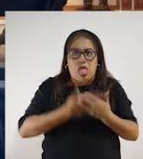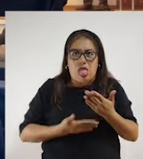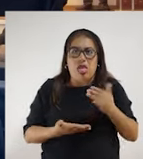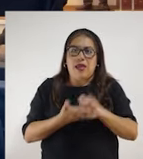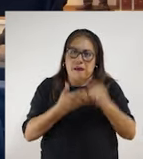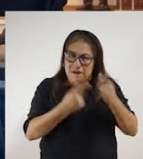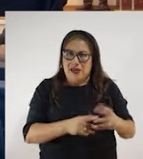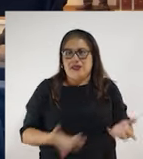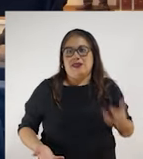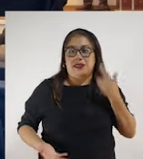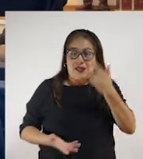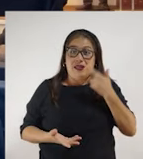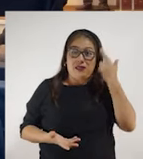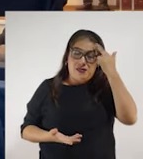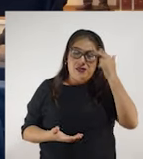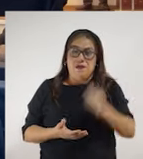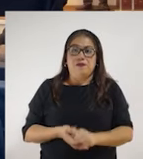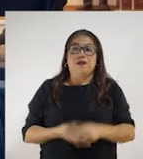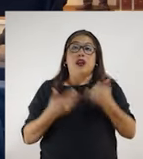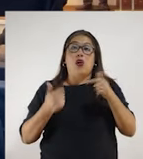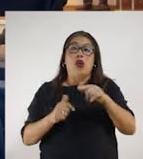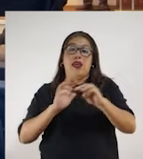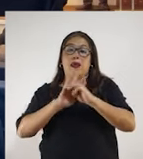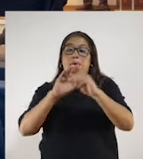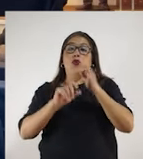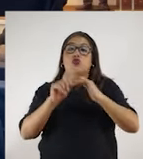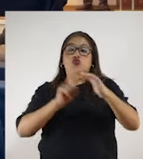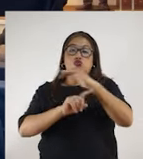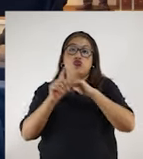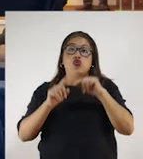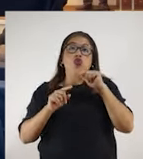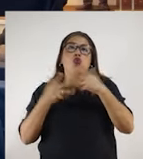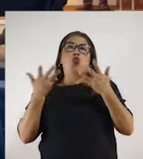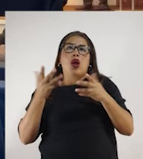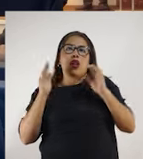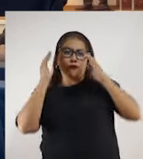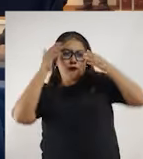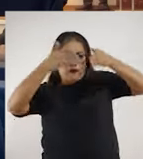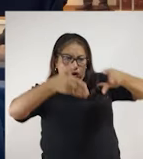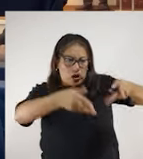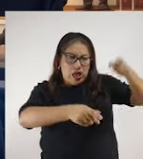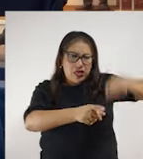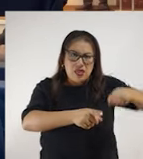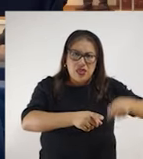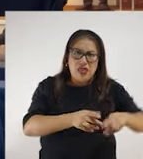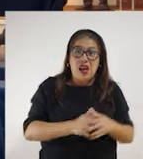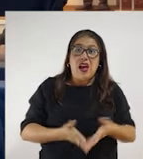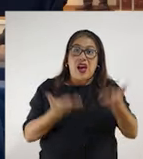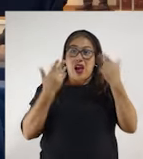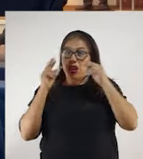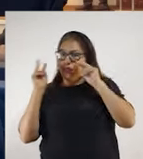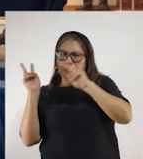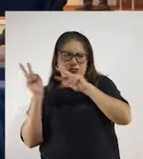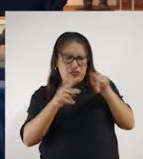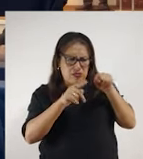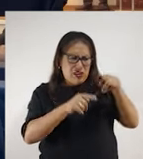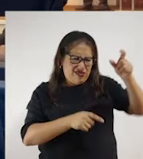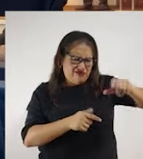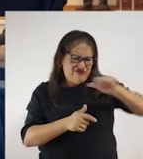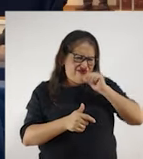Y eso es lo que pasa. Con el modelo social, el foco ya no se pone en la deficiencia. Porque cuando se ponía